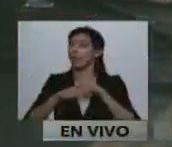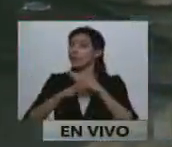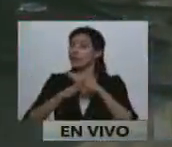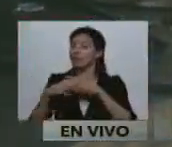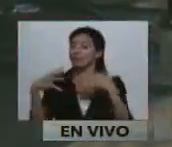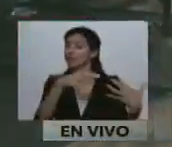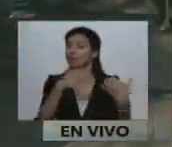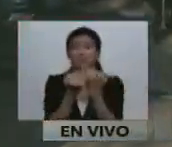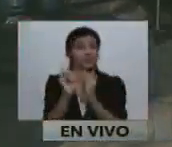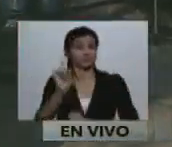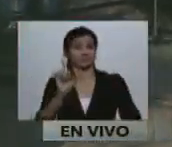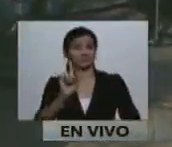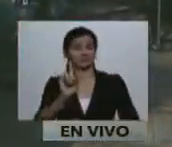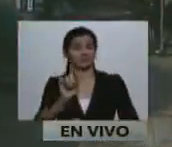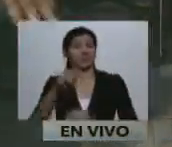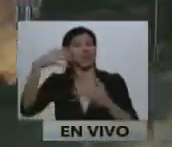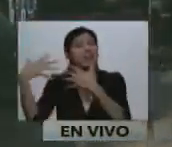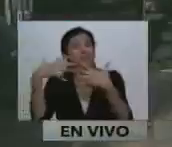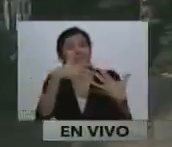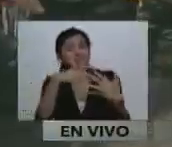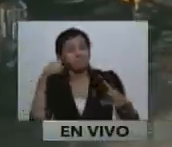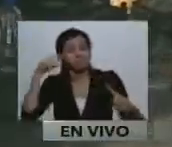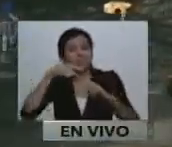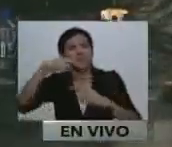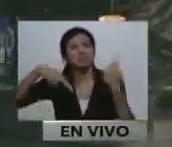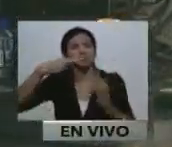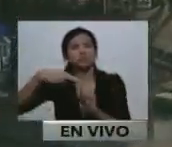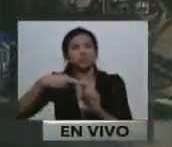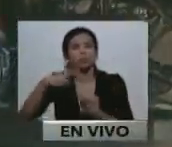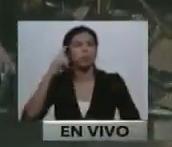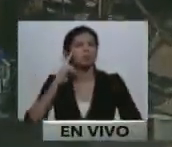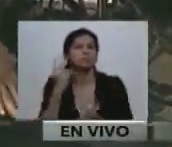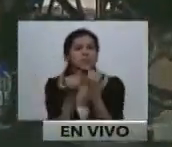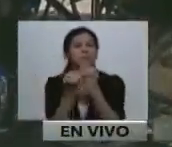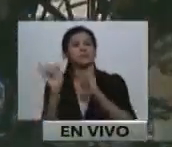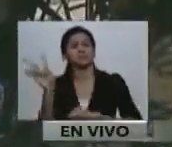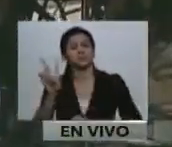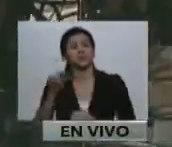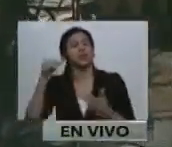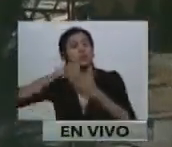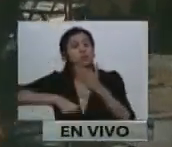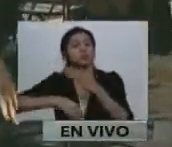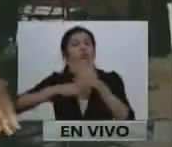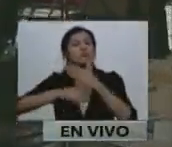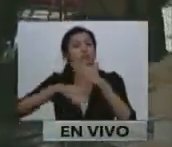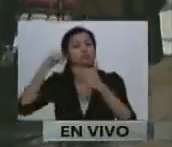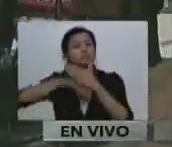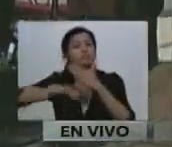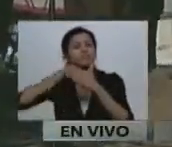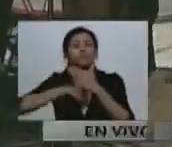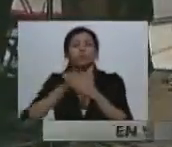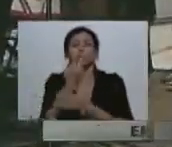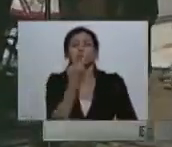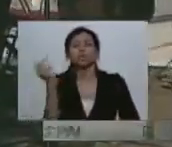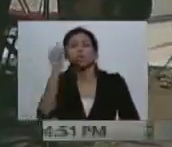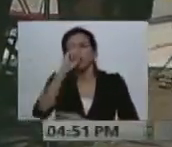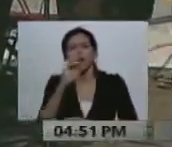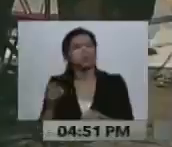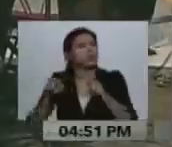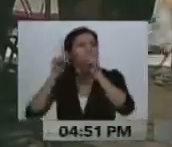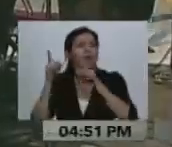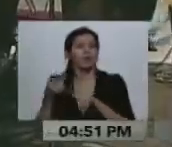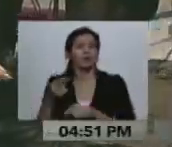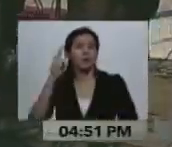termina, que es la batalla por la revolución bolivariana, que es la batalla por la independencia de Venezuela, que es la batalla que hace 200 años libraron nuestros